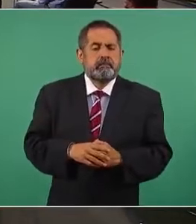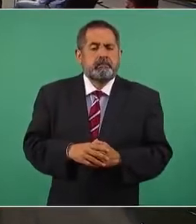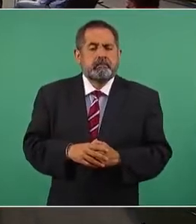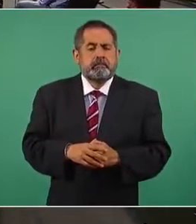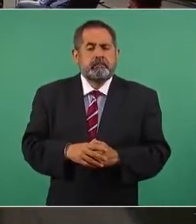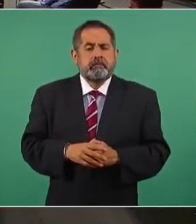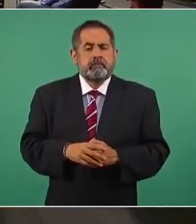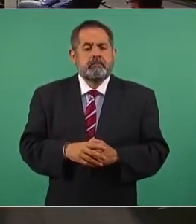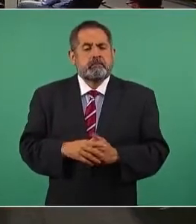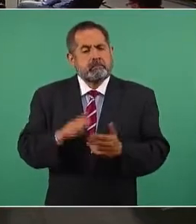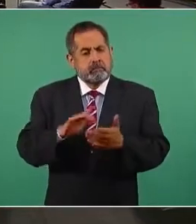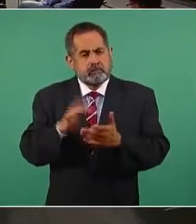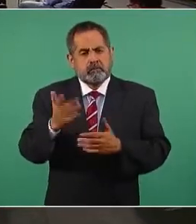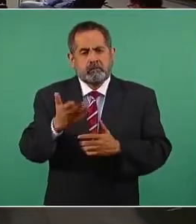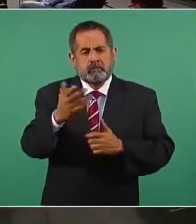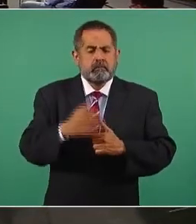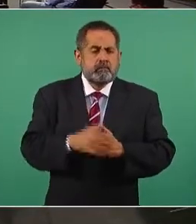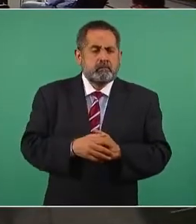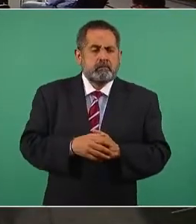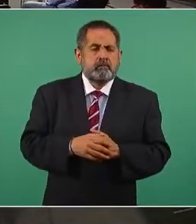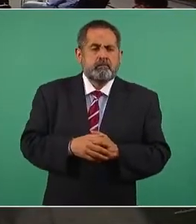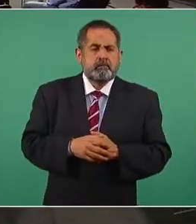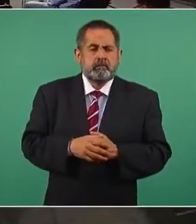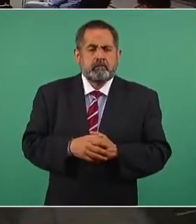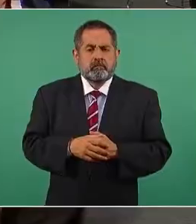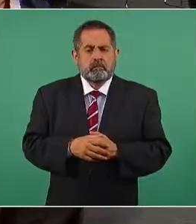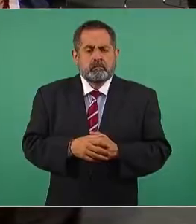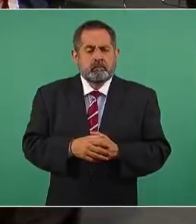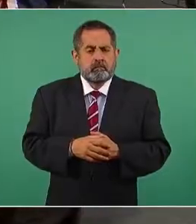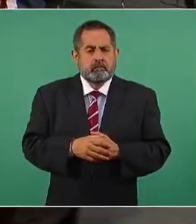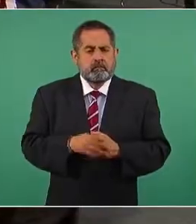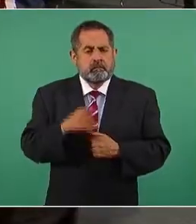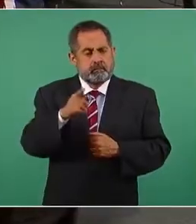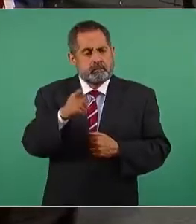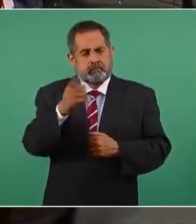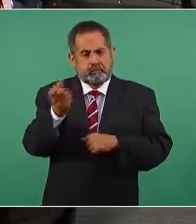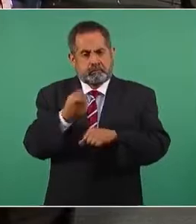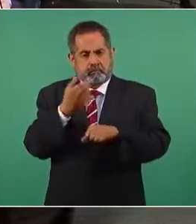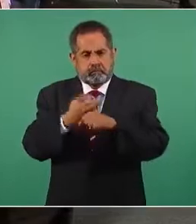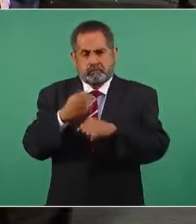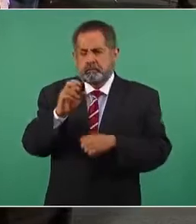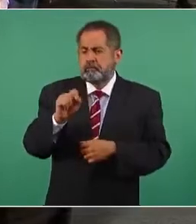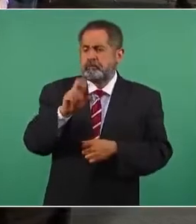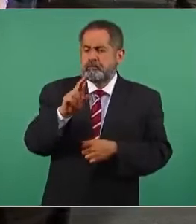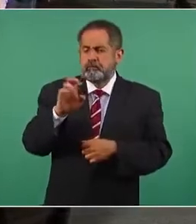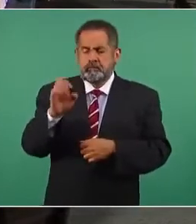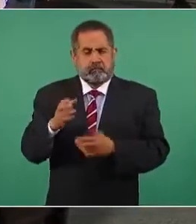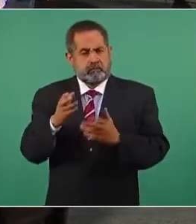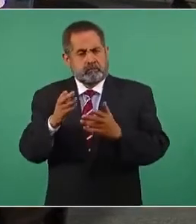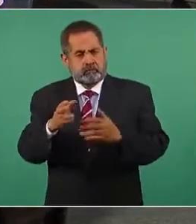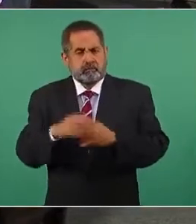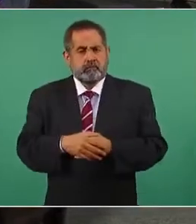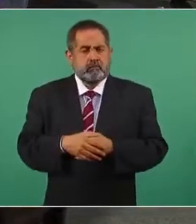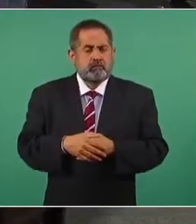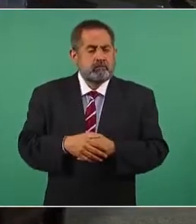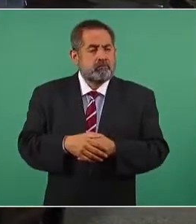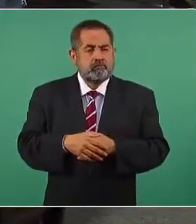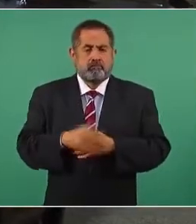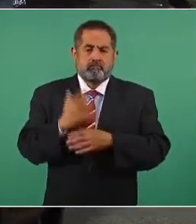sociales. Gracias. Mire, precisamente su secretaría, canciller, lanzó un